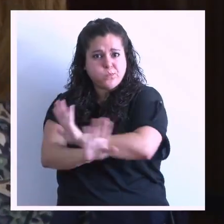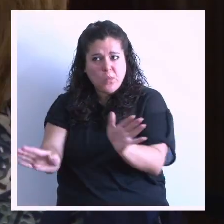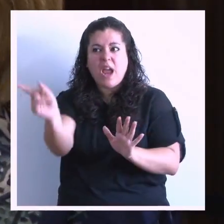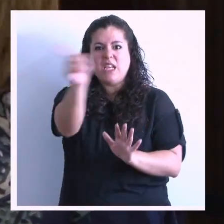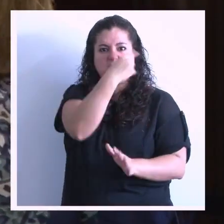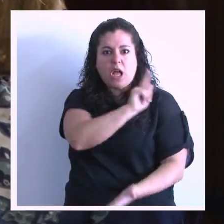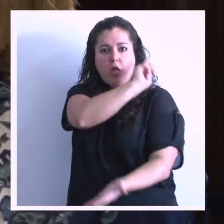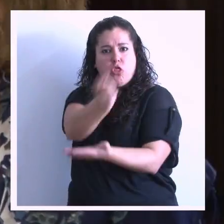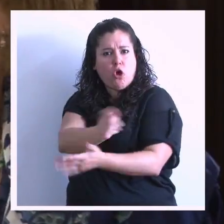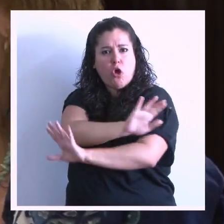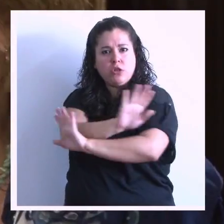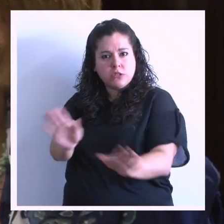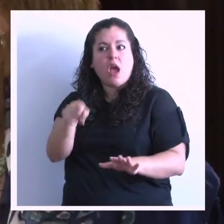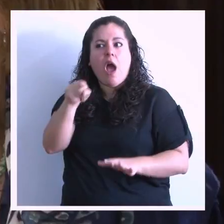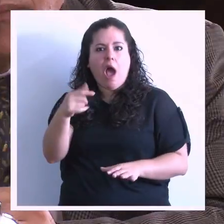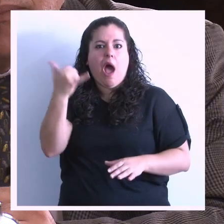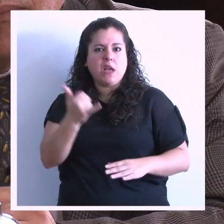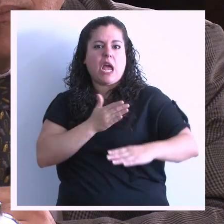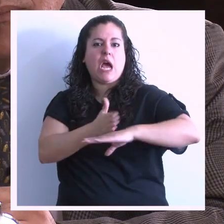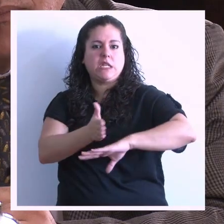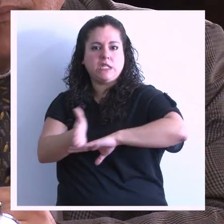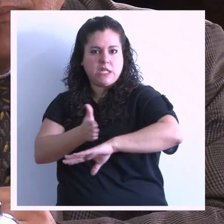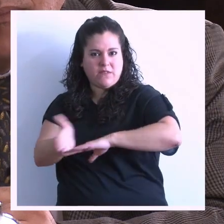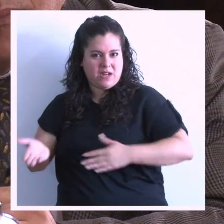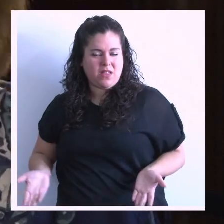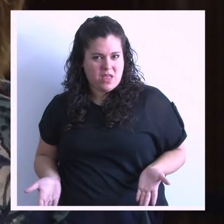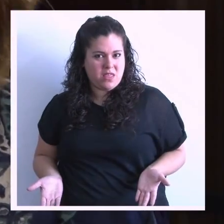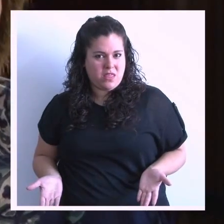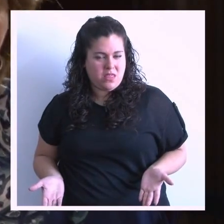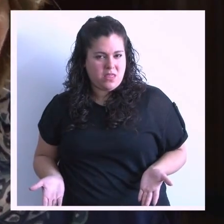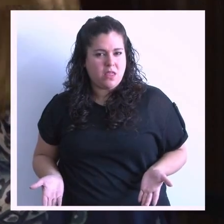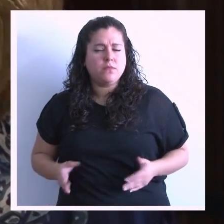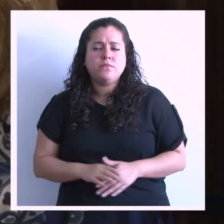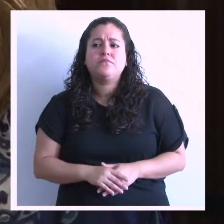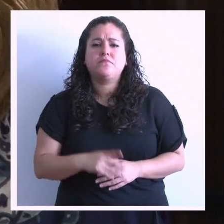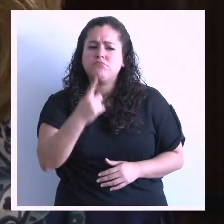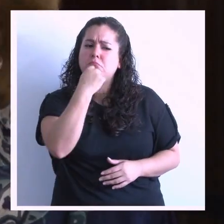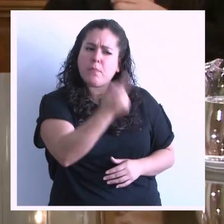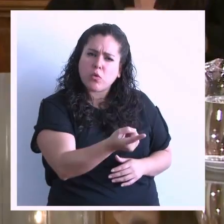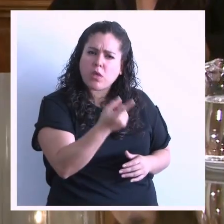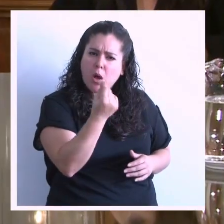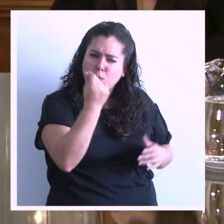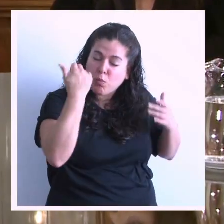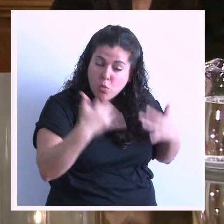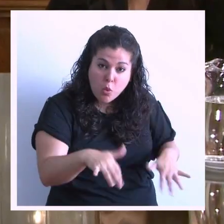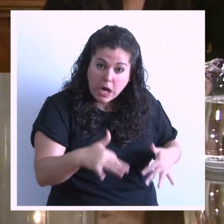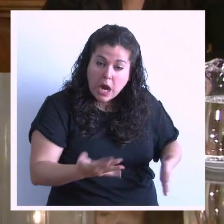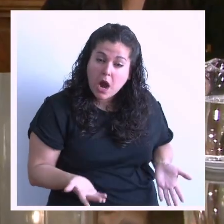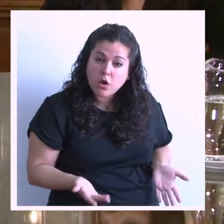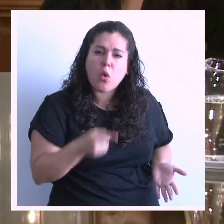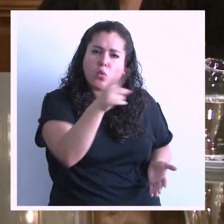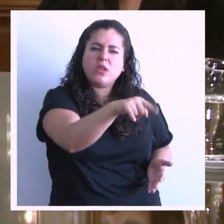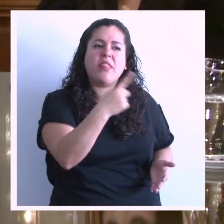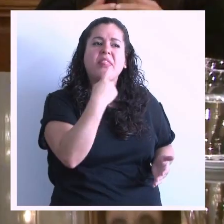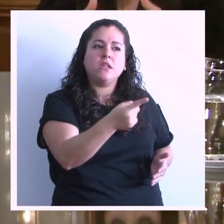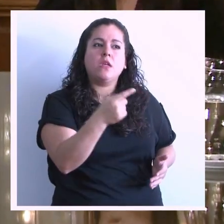el Estado Nacional, que todos los argentinos, tengan una discapacidad o no, puedan acceder a esto. ¿Y es costoso este sistema cuando